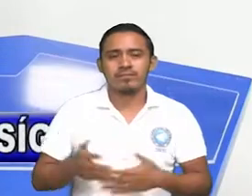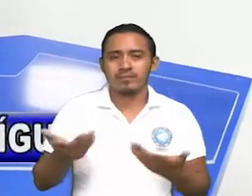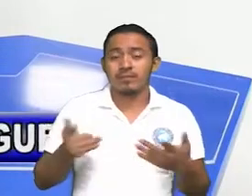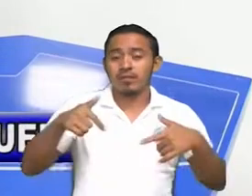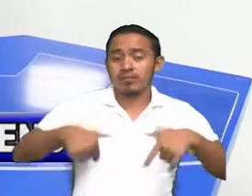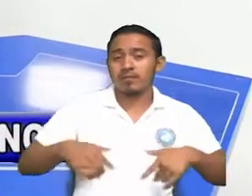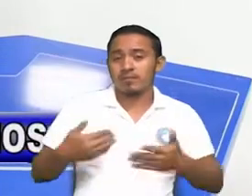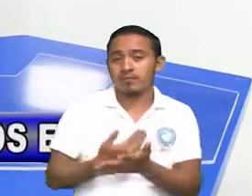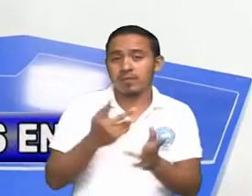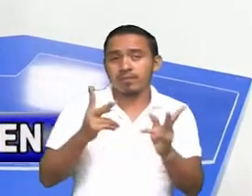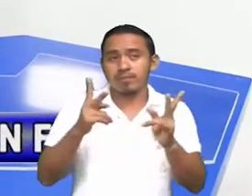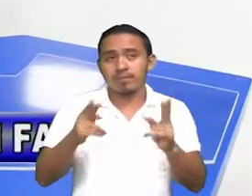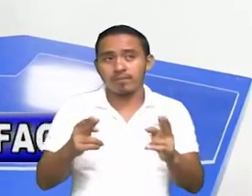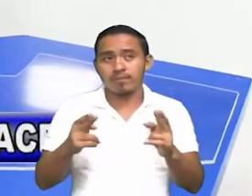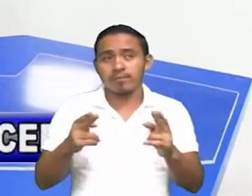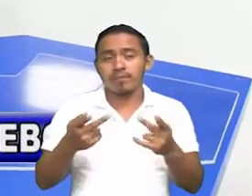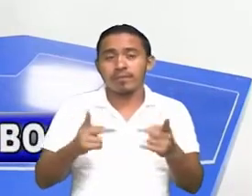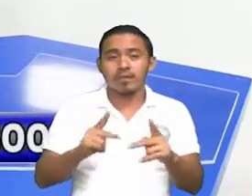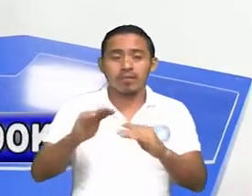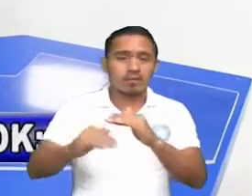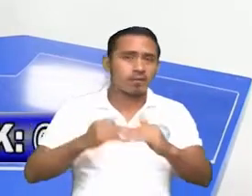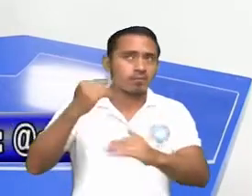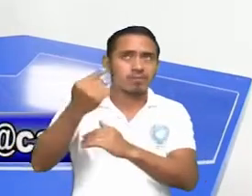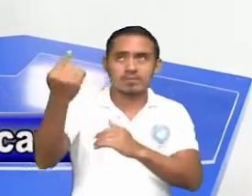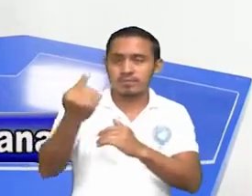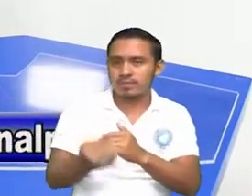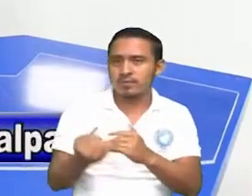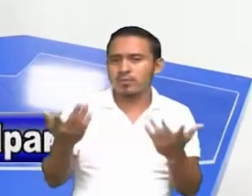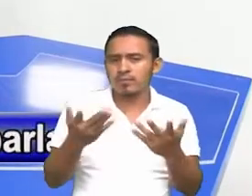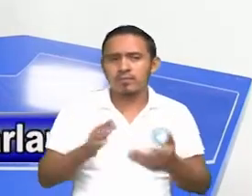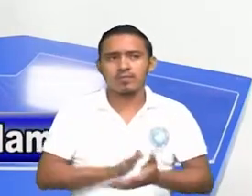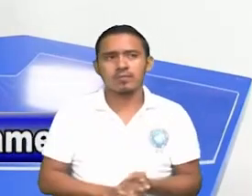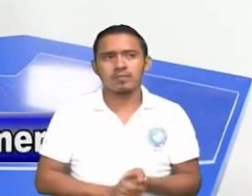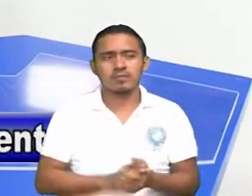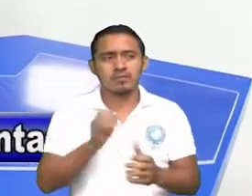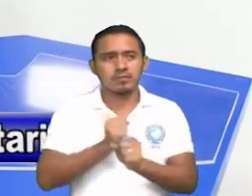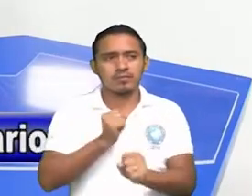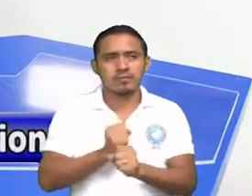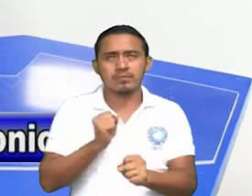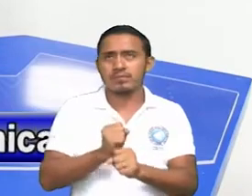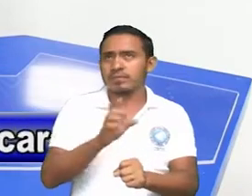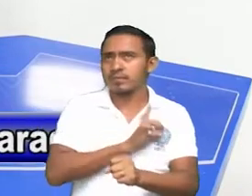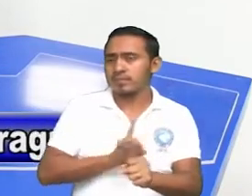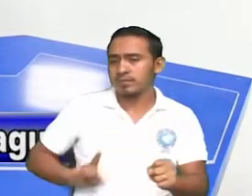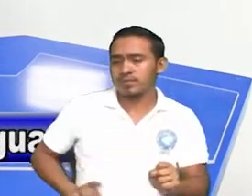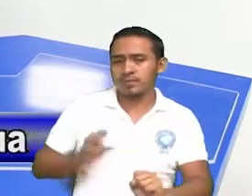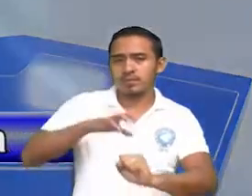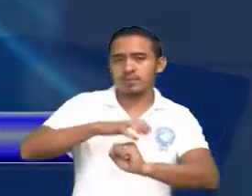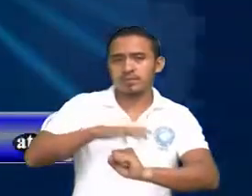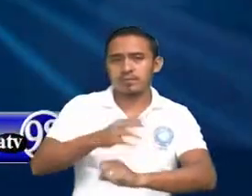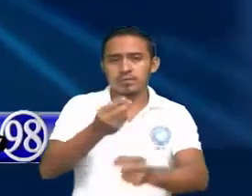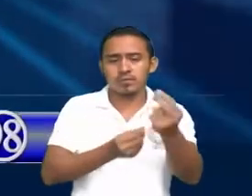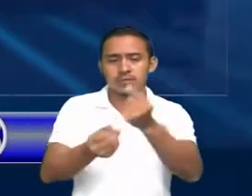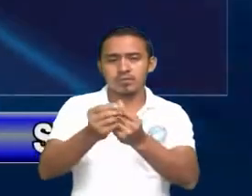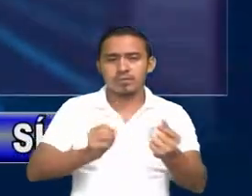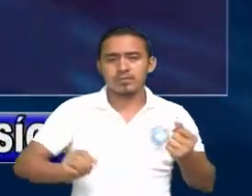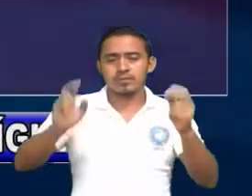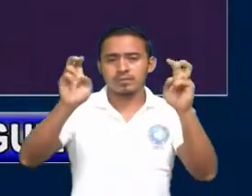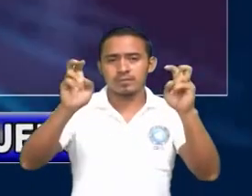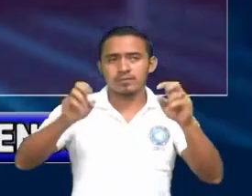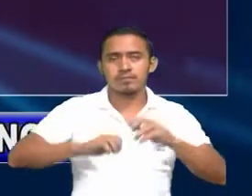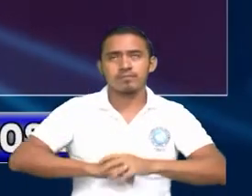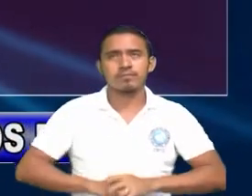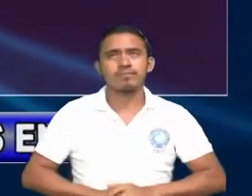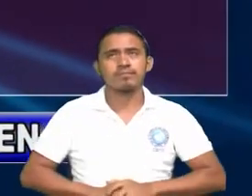Tenemos que hacer una nueva pausa informativa, pero al volver les contamos cómo trabajan los diputados de la Comisión Económica y Asuntos Exteriores.